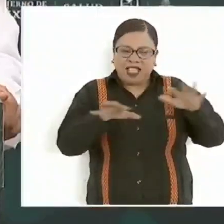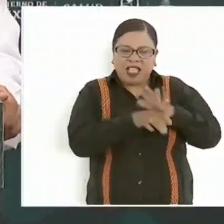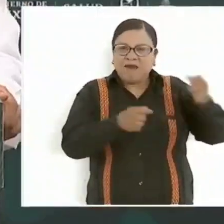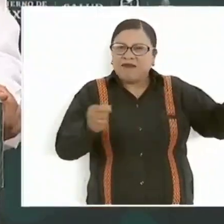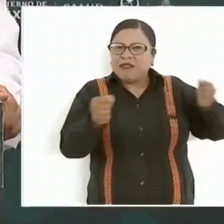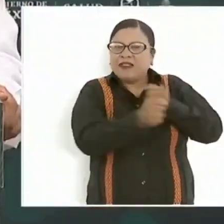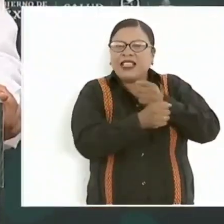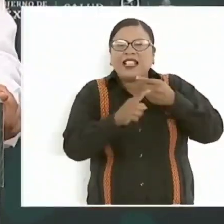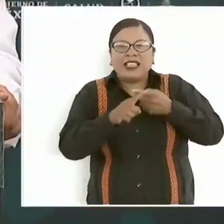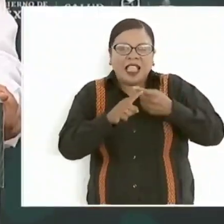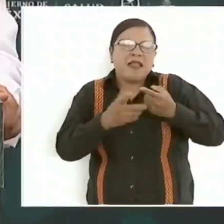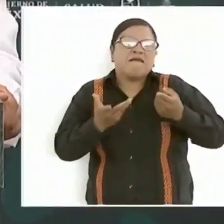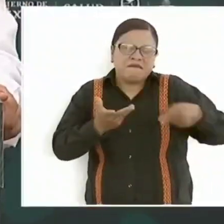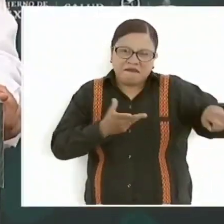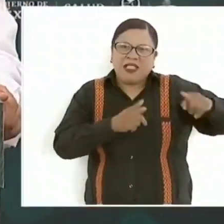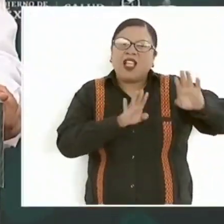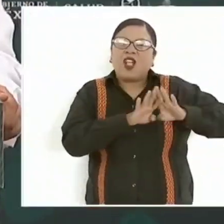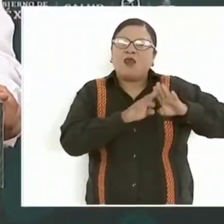generacional. O sea,